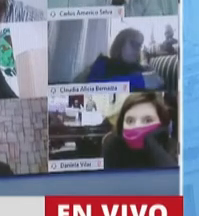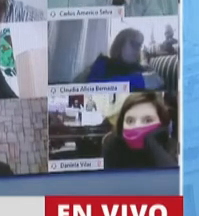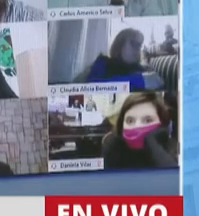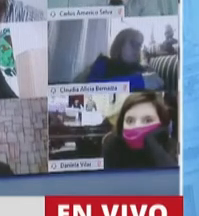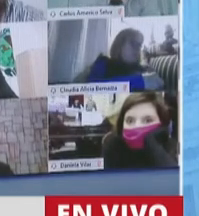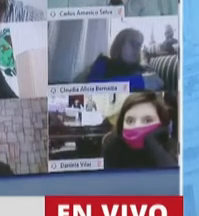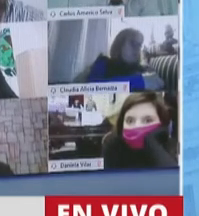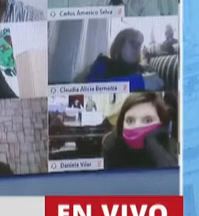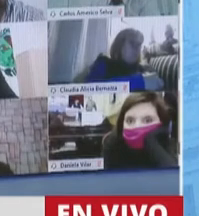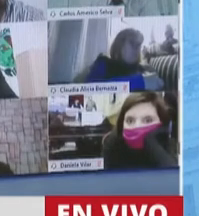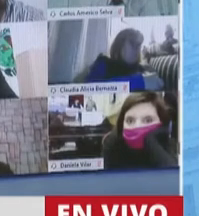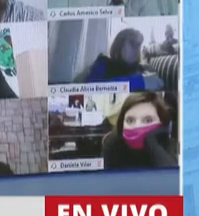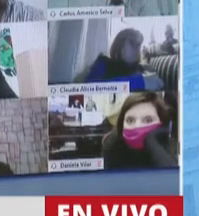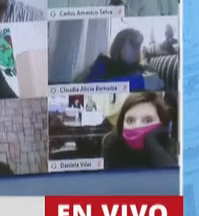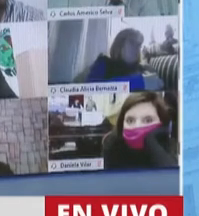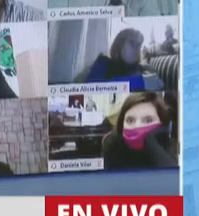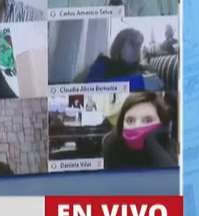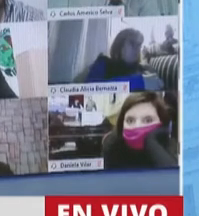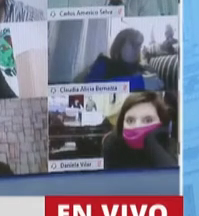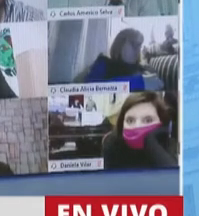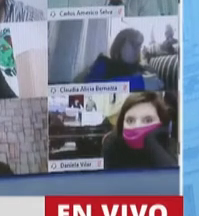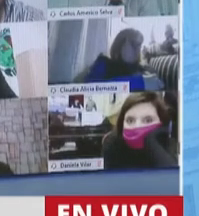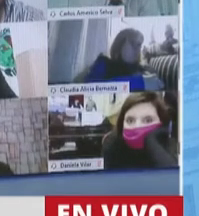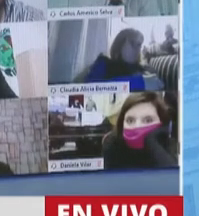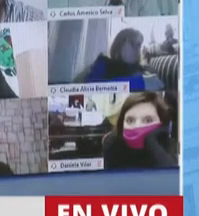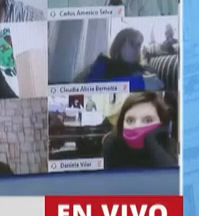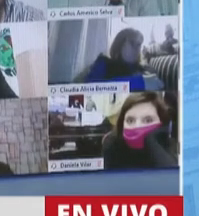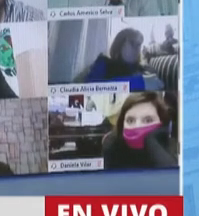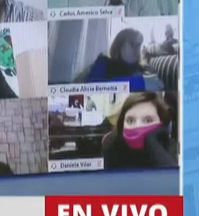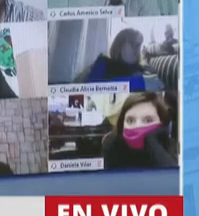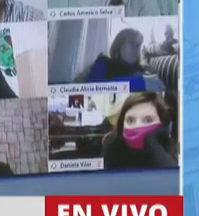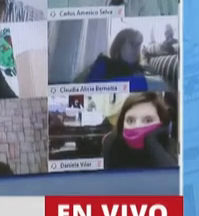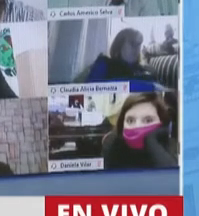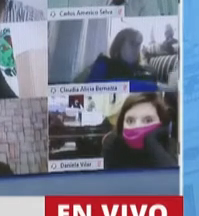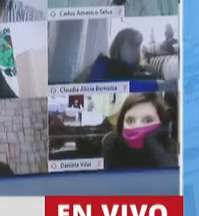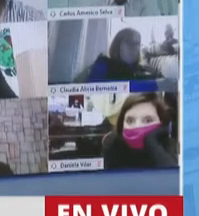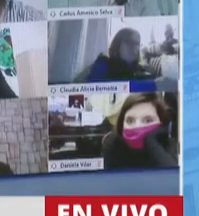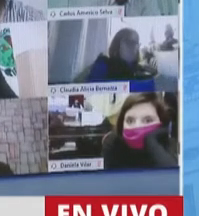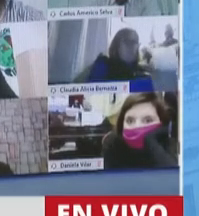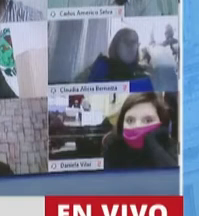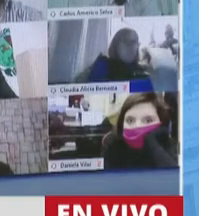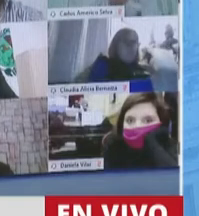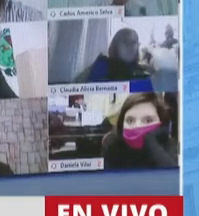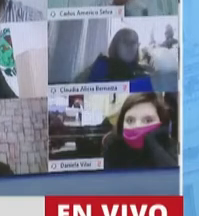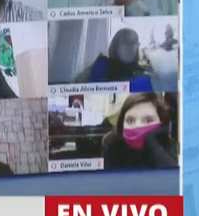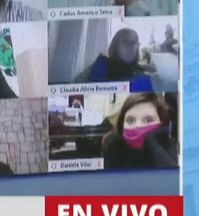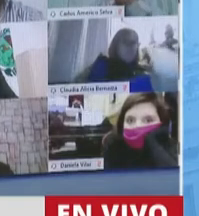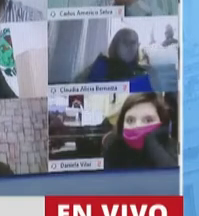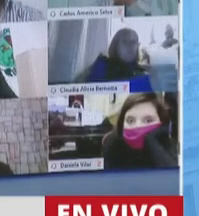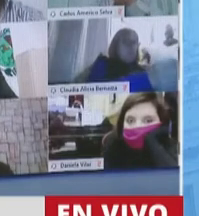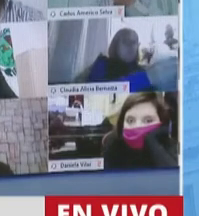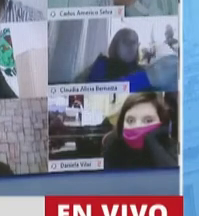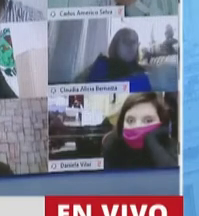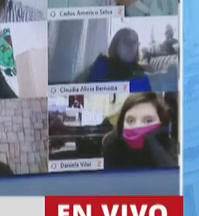actividad. También debemos destacar que no es solo para el sector privado, porque esté contemplado solamente